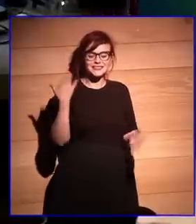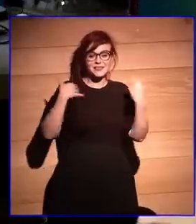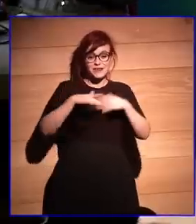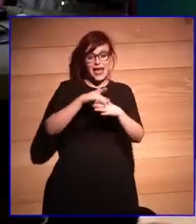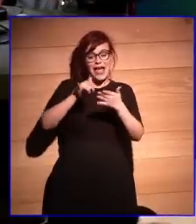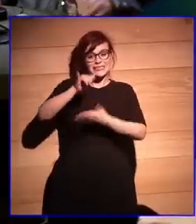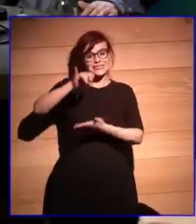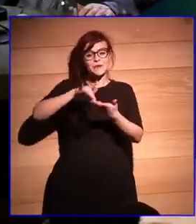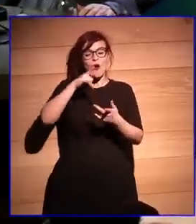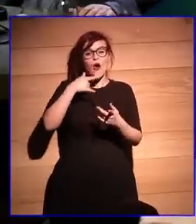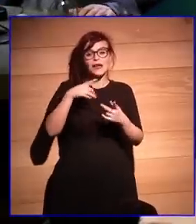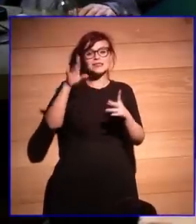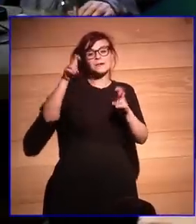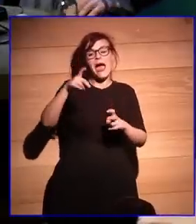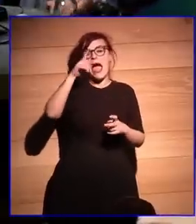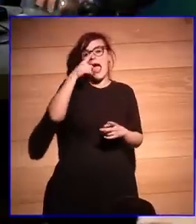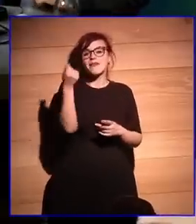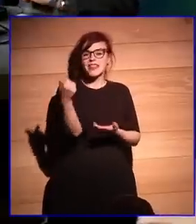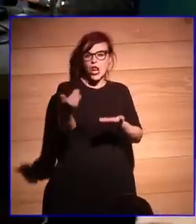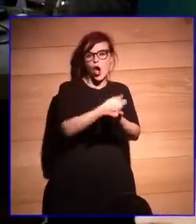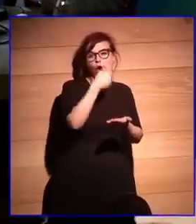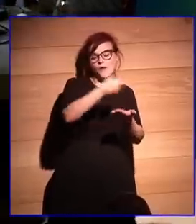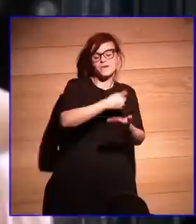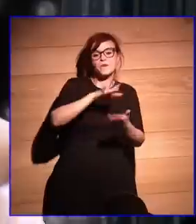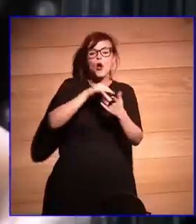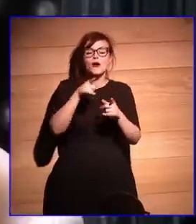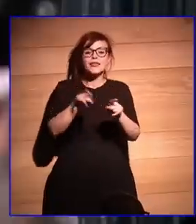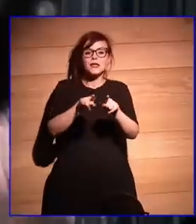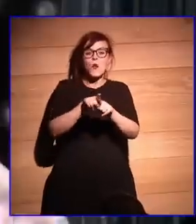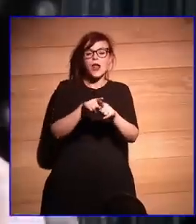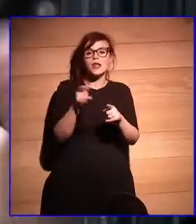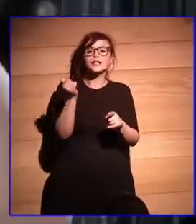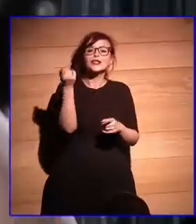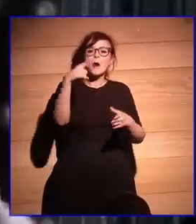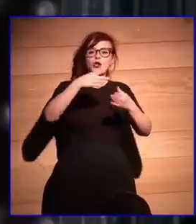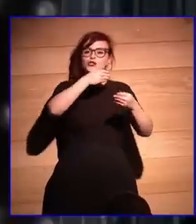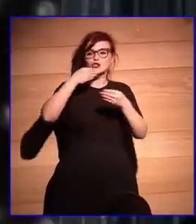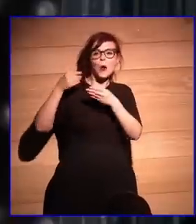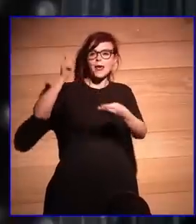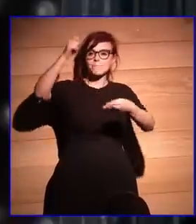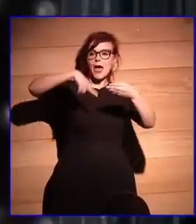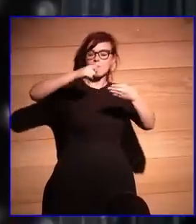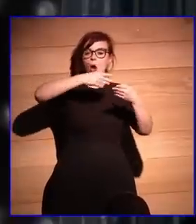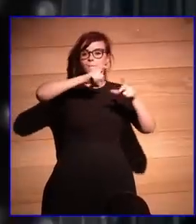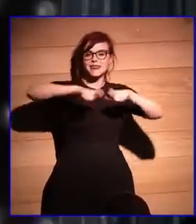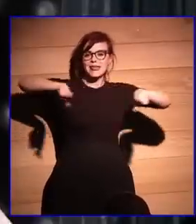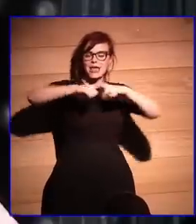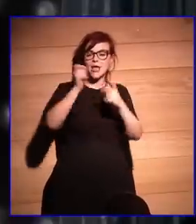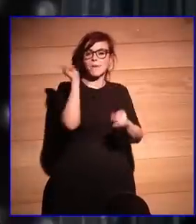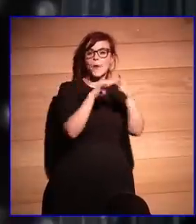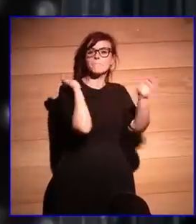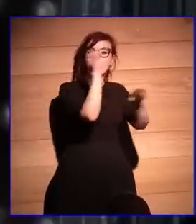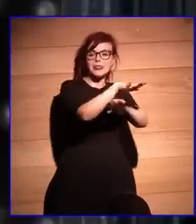El Times, cuestación es crowdfunding, pero de antiguamente. Era de cuando lo mandabas, metías un par de peniques en un sobre y lo mandabas. Sí, un billete, lo que fuera. Y lo